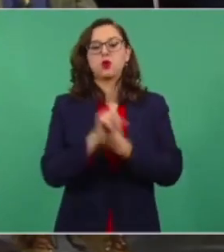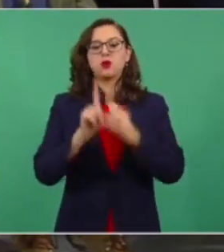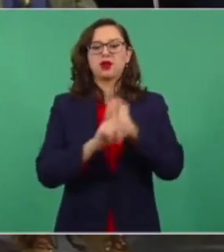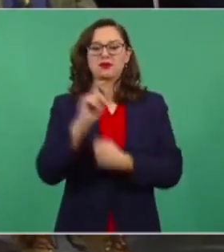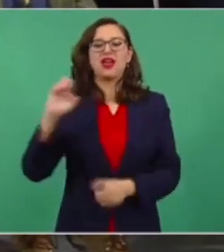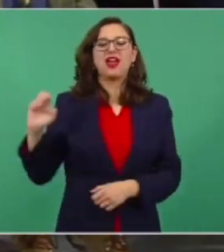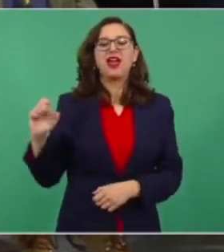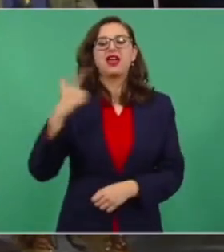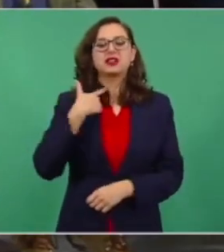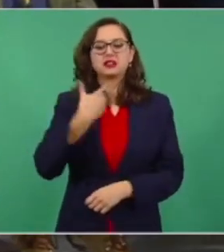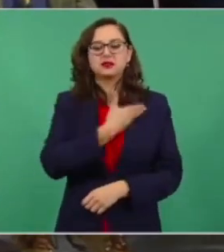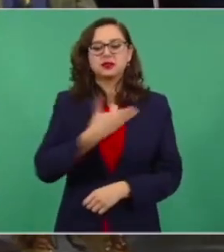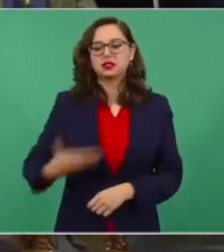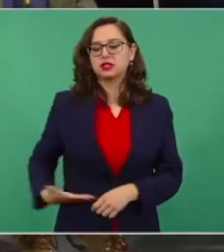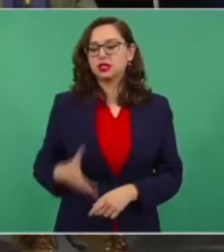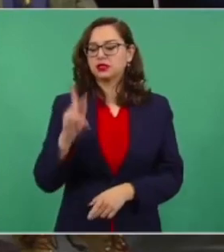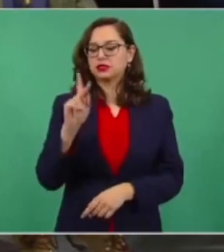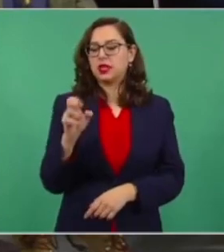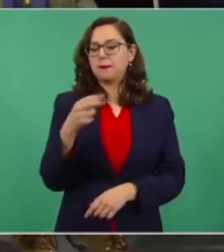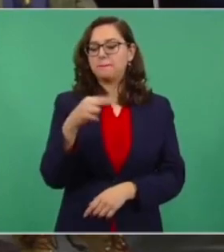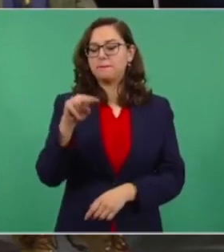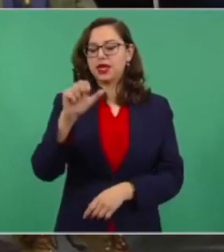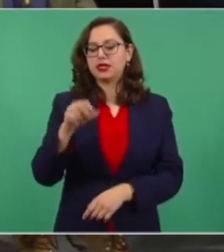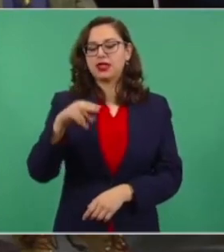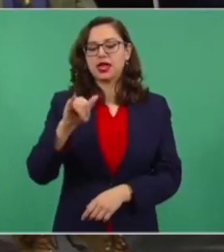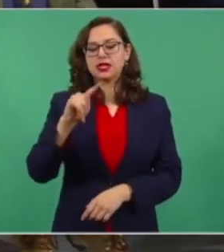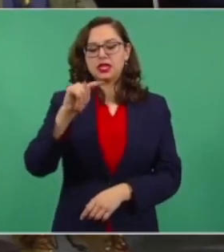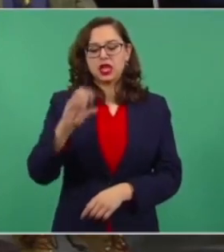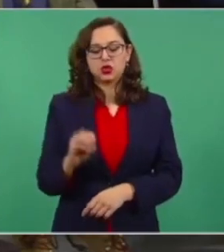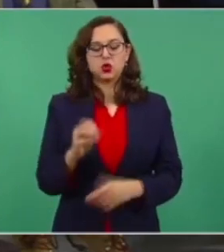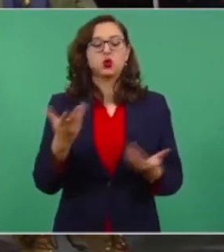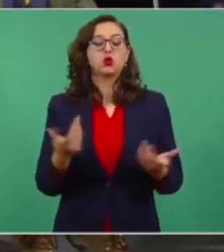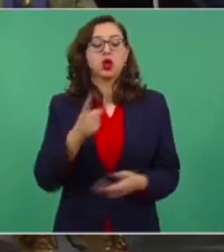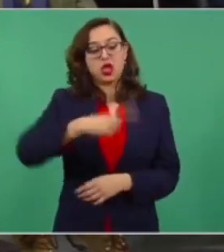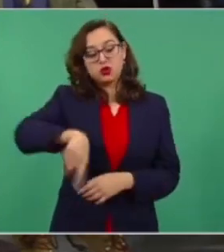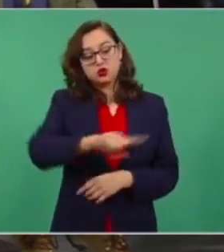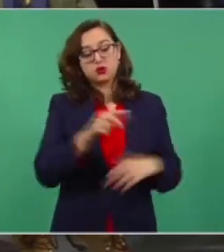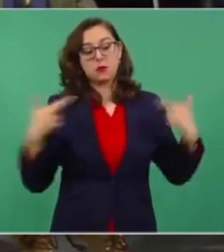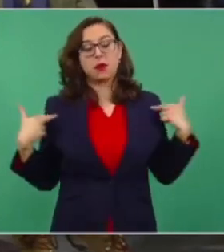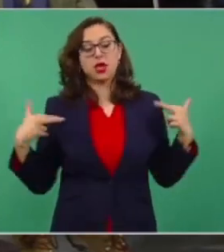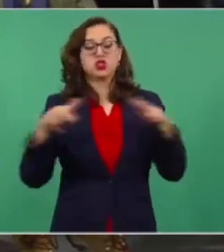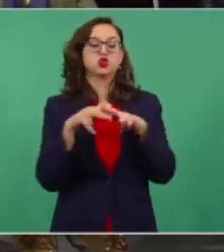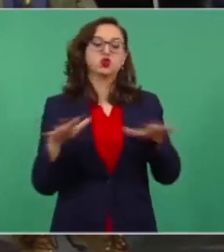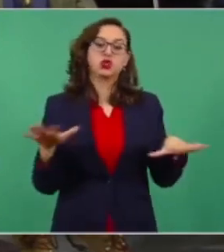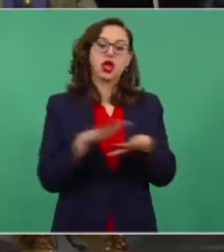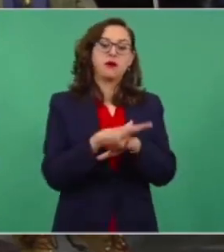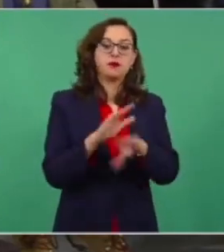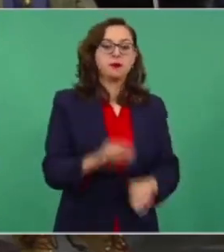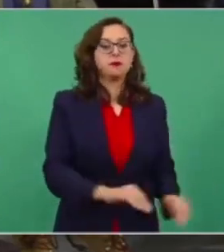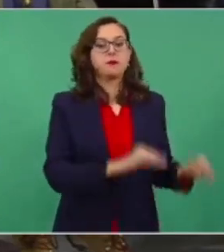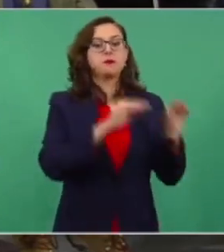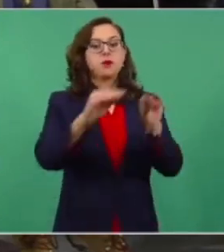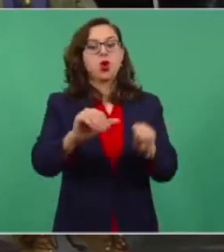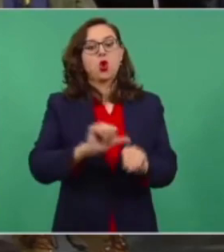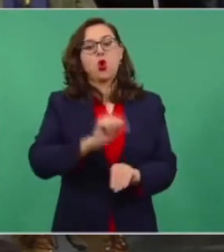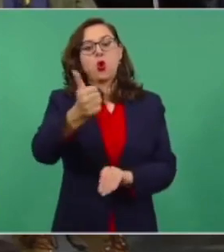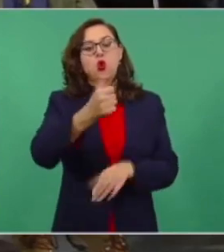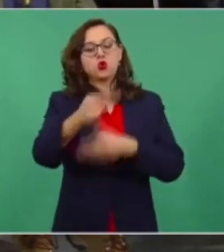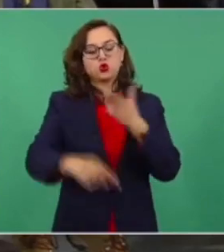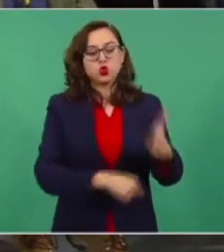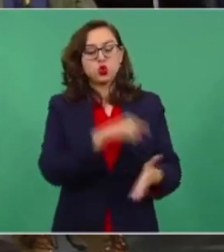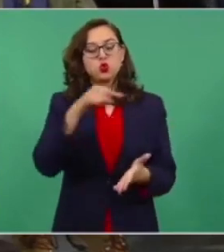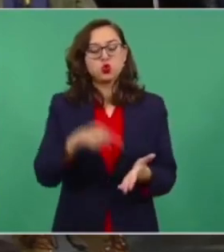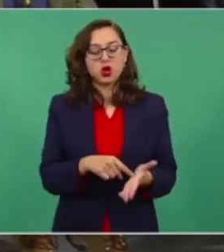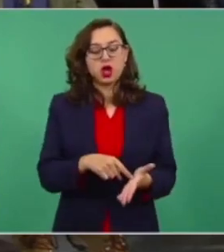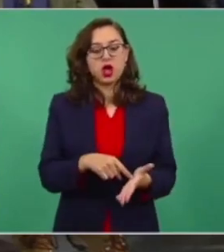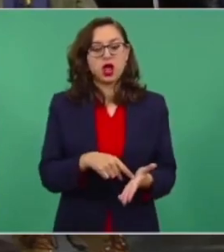momento, a los maestros los reubicaron de nueva cuenta y los